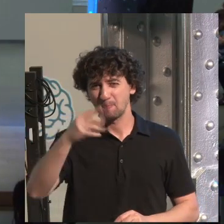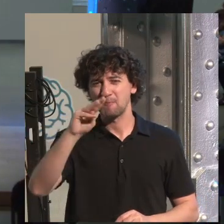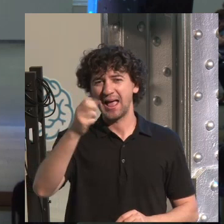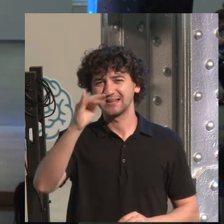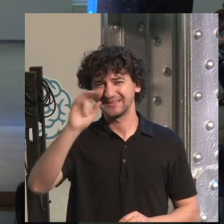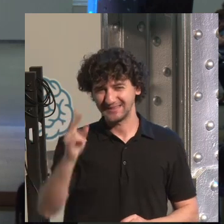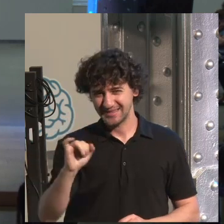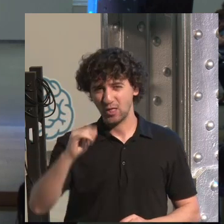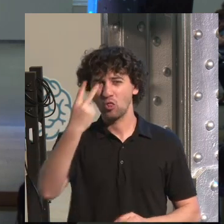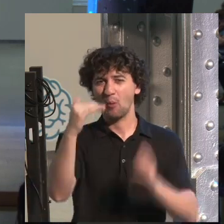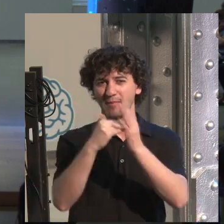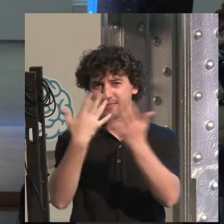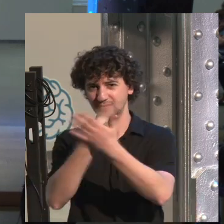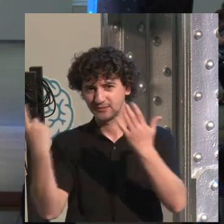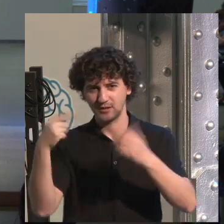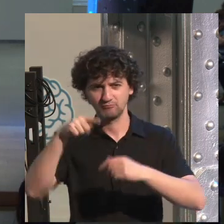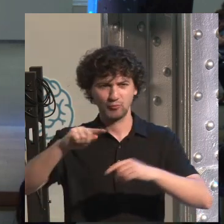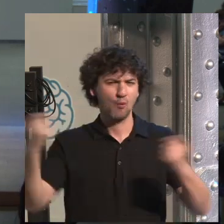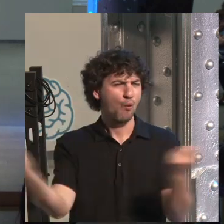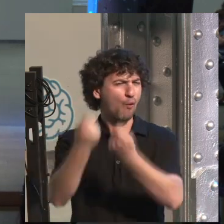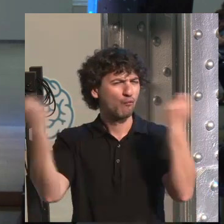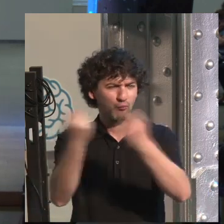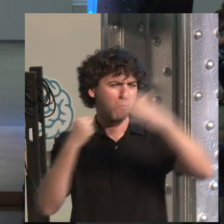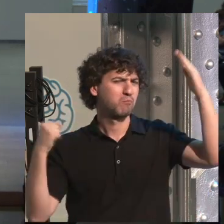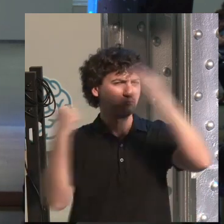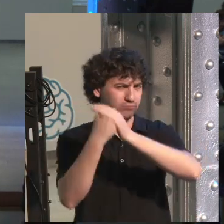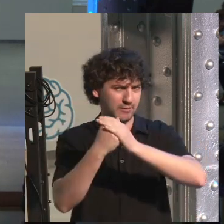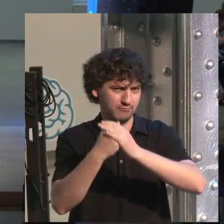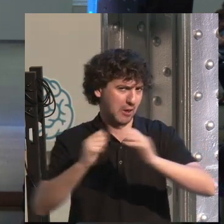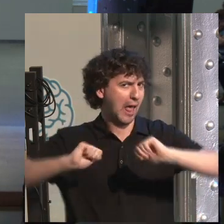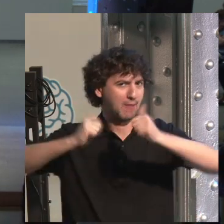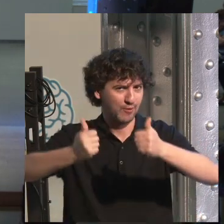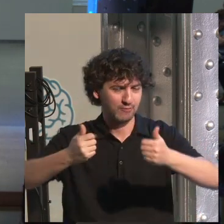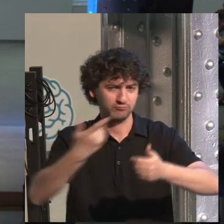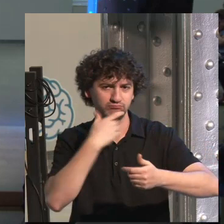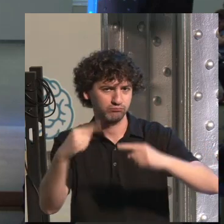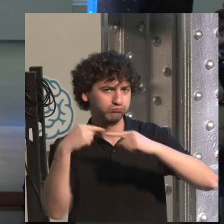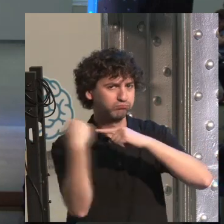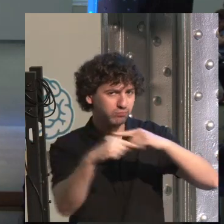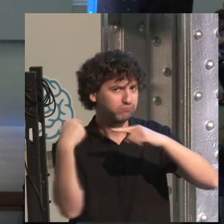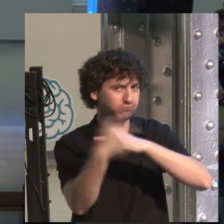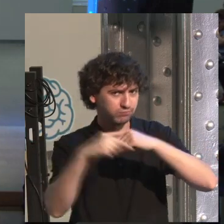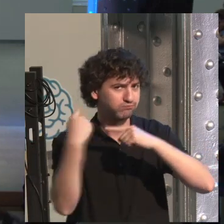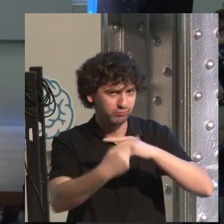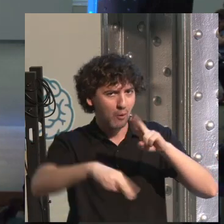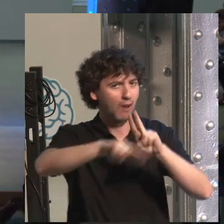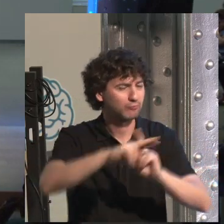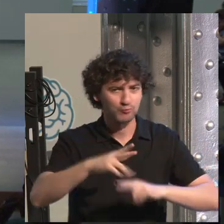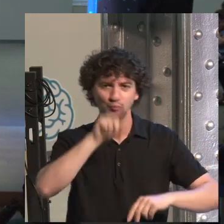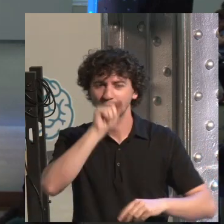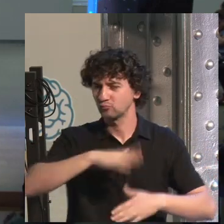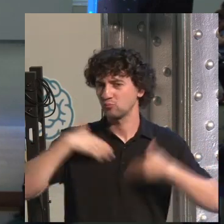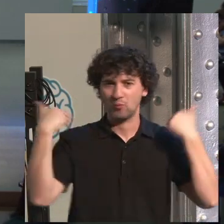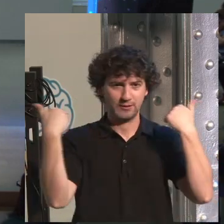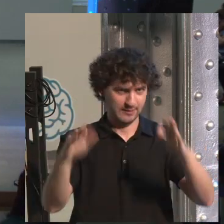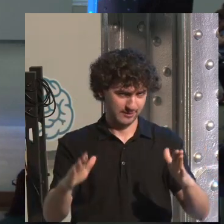desde la media, ¿no? Desde el minuto 37 y alguien decía que éramos trending topic, así que si queréis ir comentando lo que están diciendo